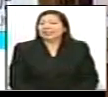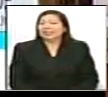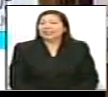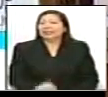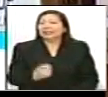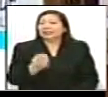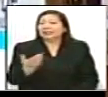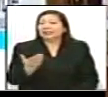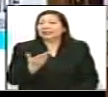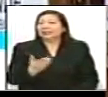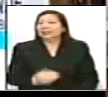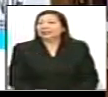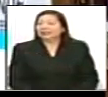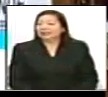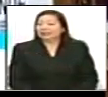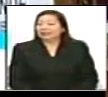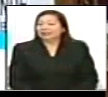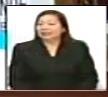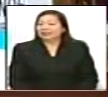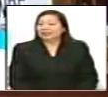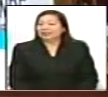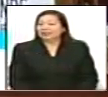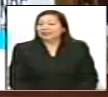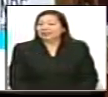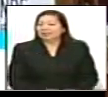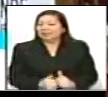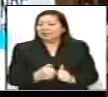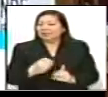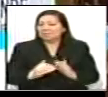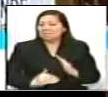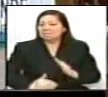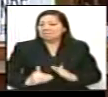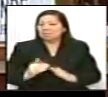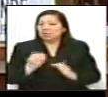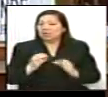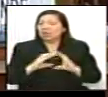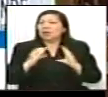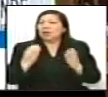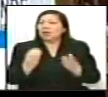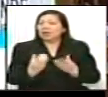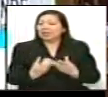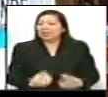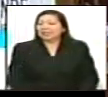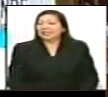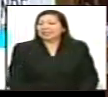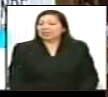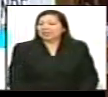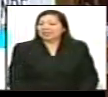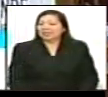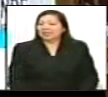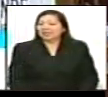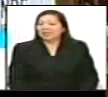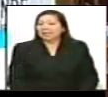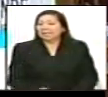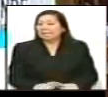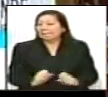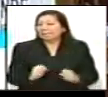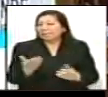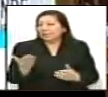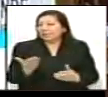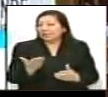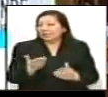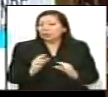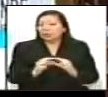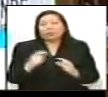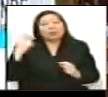favoreciendo las posturas de las fuerzas mayoritarias de esos congresos, incluso en contra de su posición, de la posición